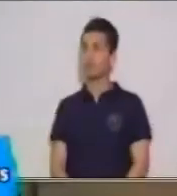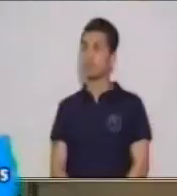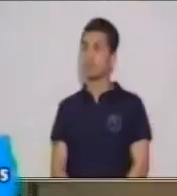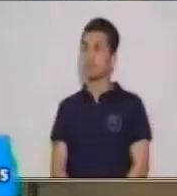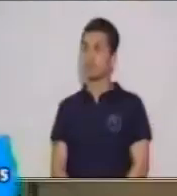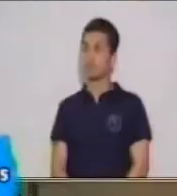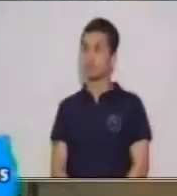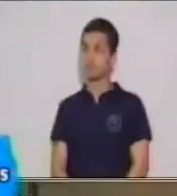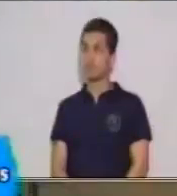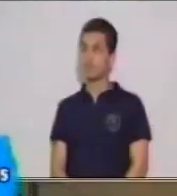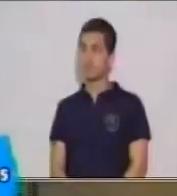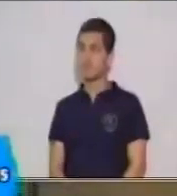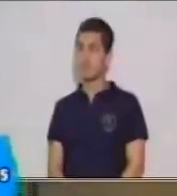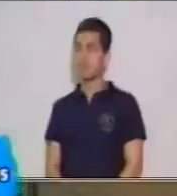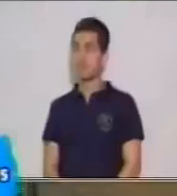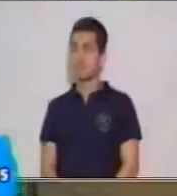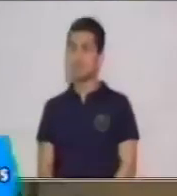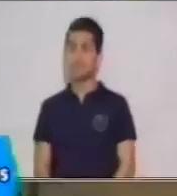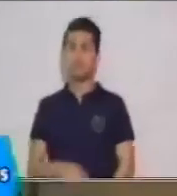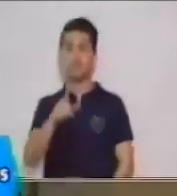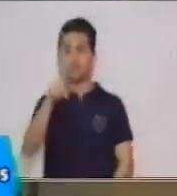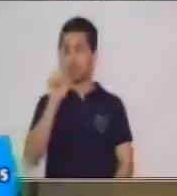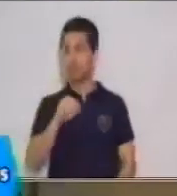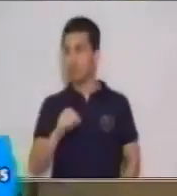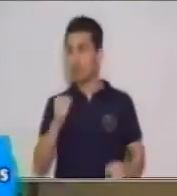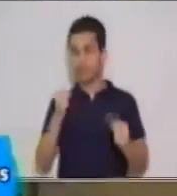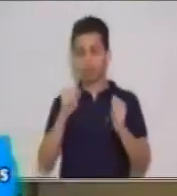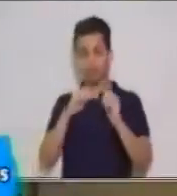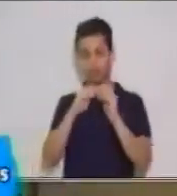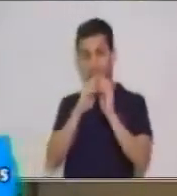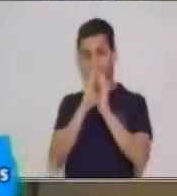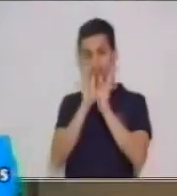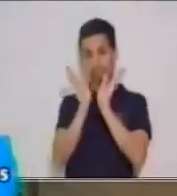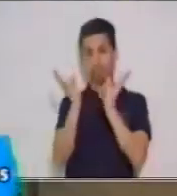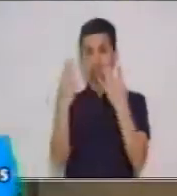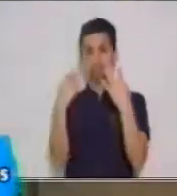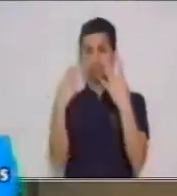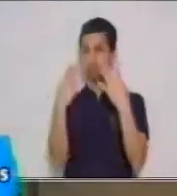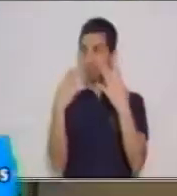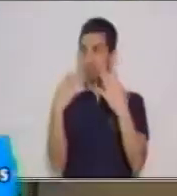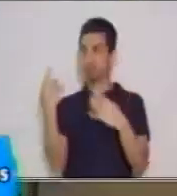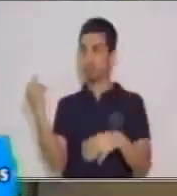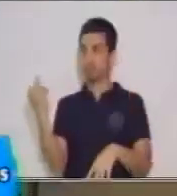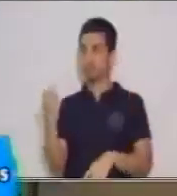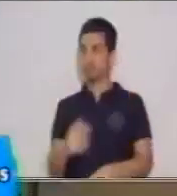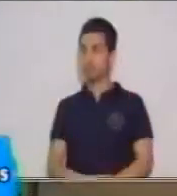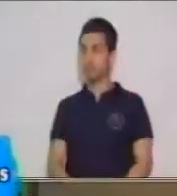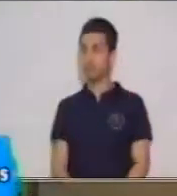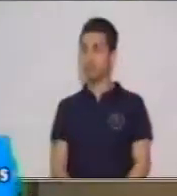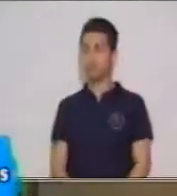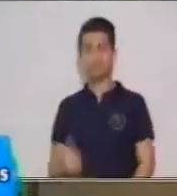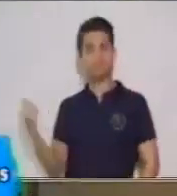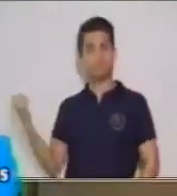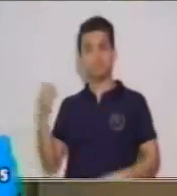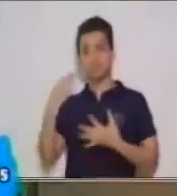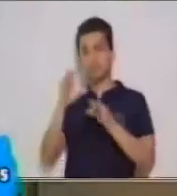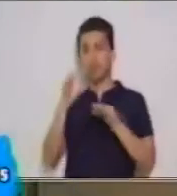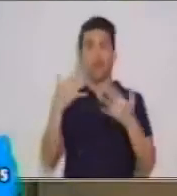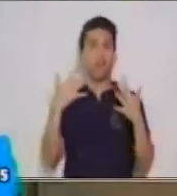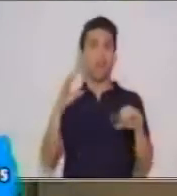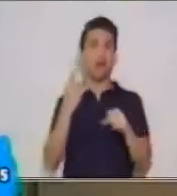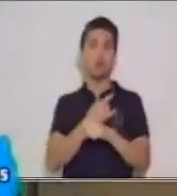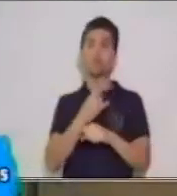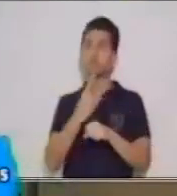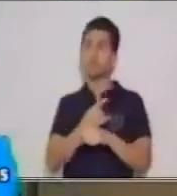enseñar. Primero vas a hacer un abanico. ¿Cómo se hacen los abanicos? Mira que yo traje una hoja que ya la había